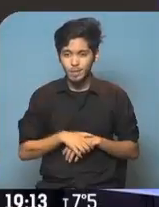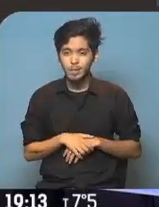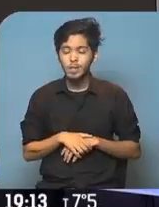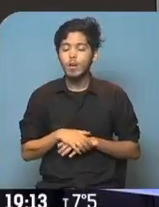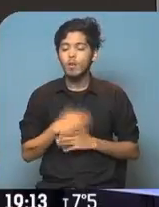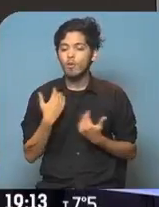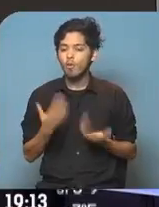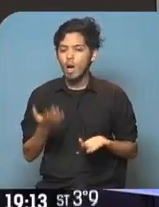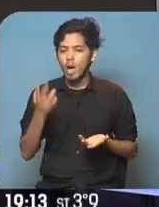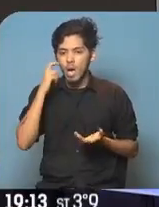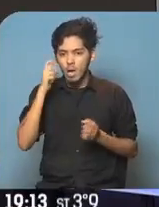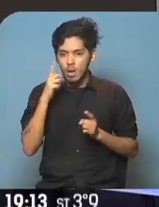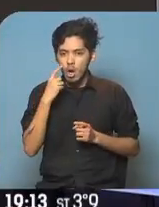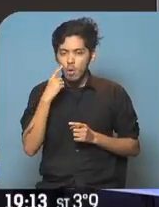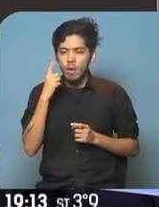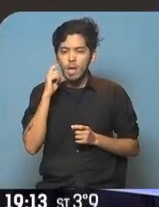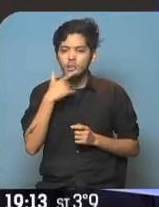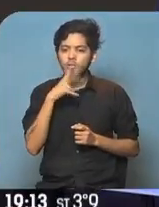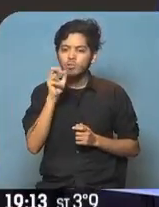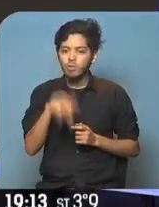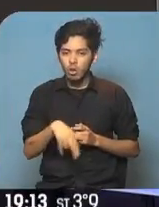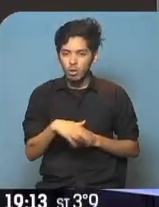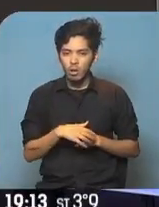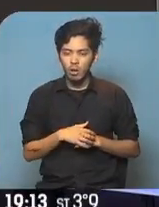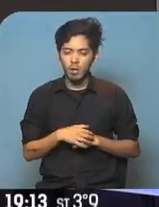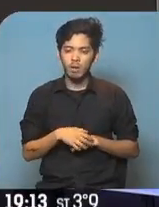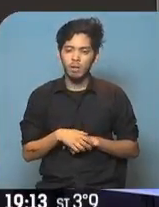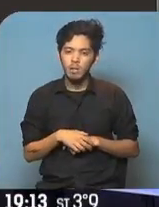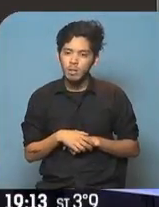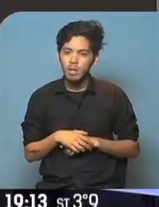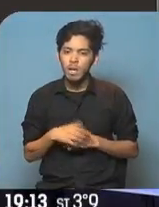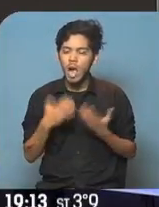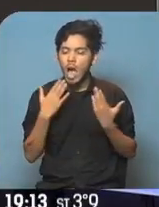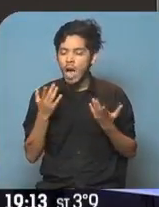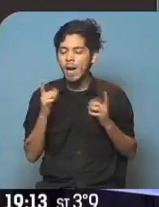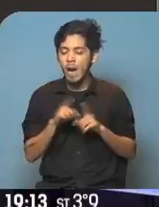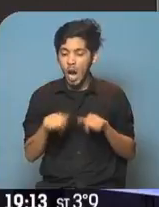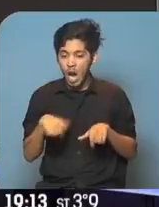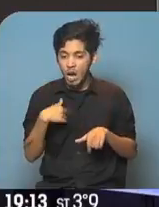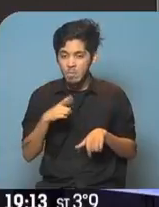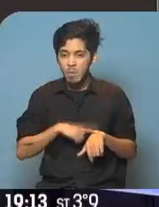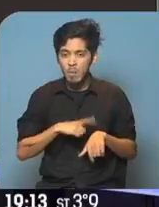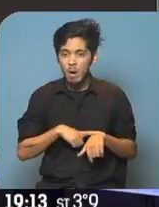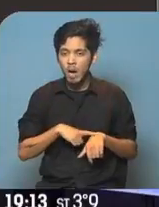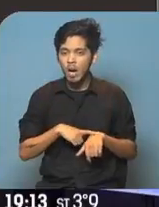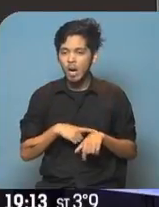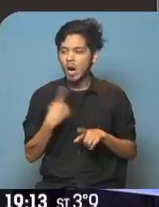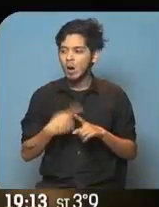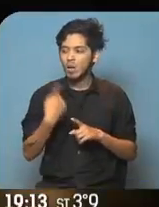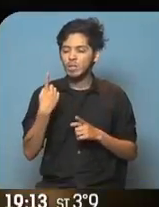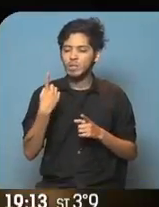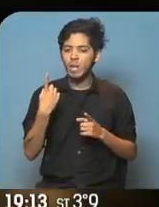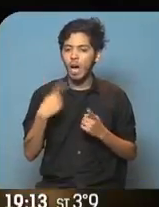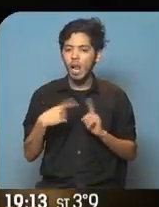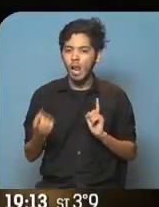está Gastón Zuraz. Adelante, Gastón. Así es, Daniel. En estos momentos, bajo una